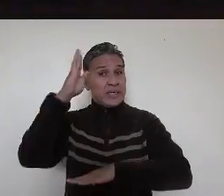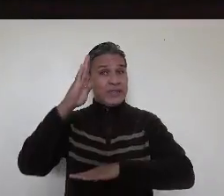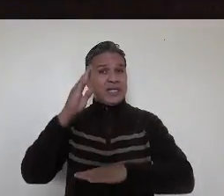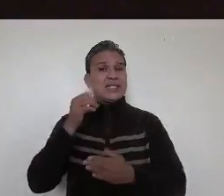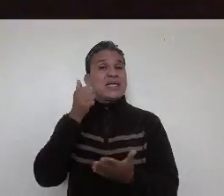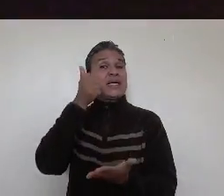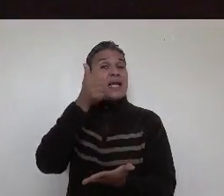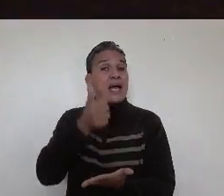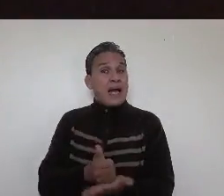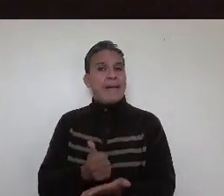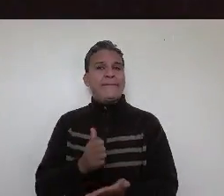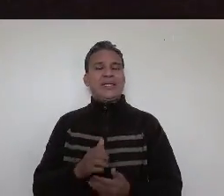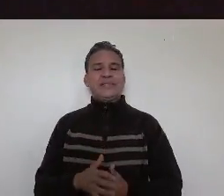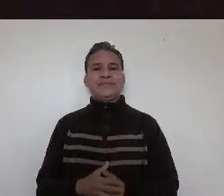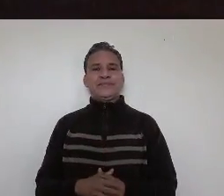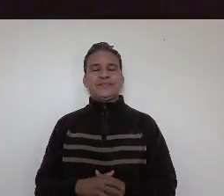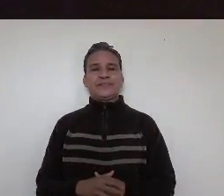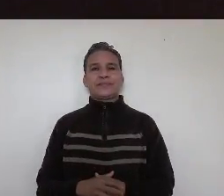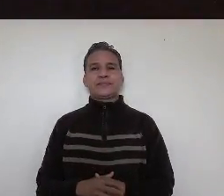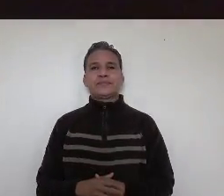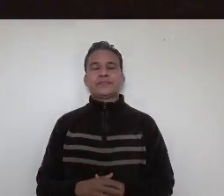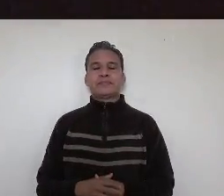eterna.